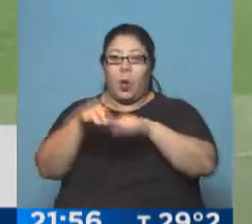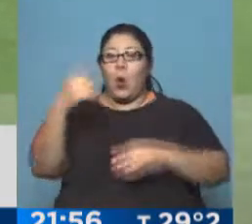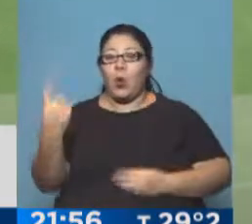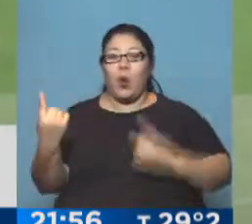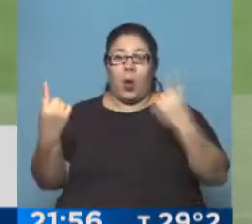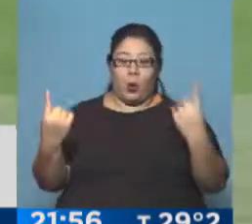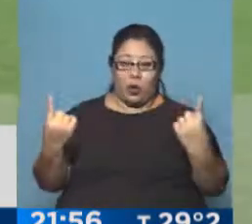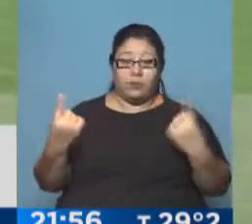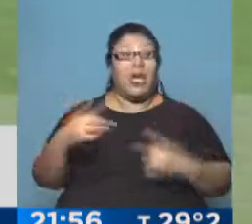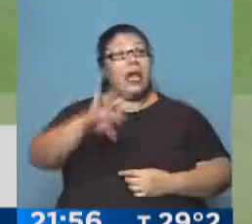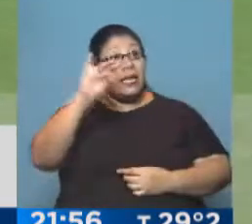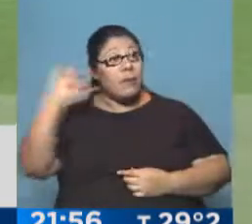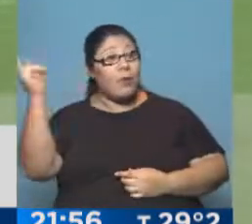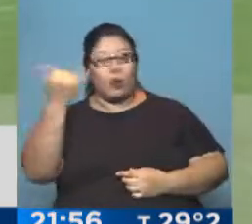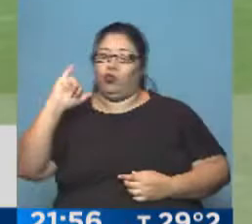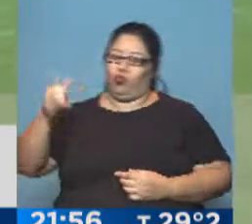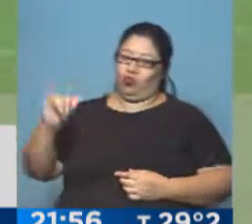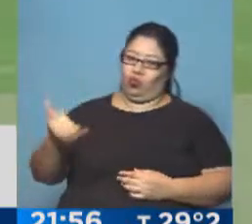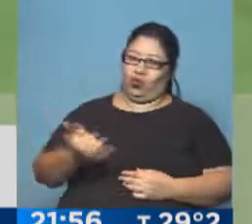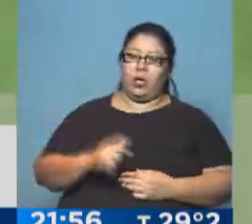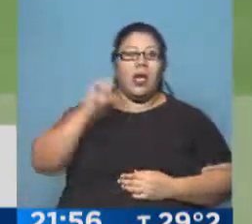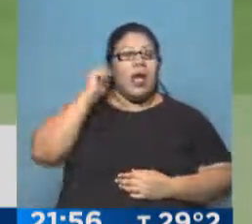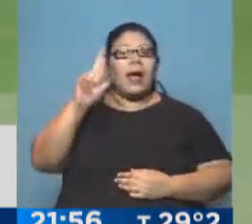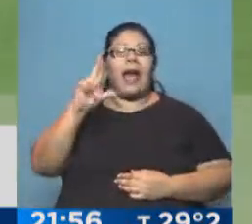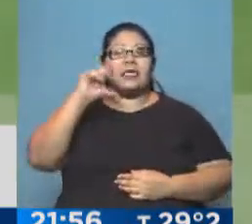¿Vamos a elegir el mejor o no? Y claro. García